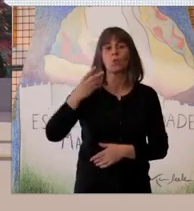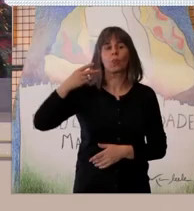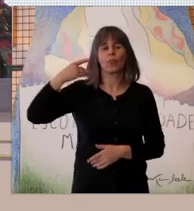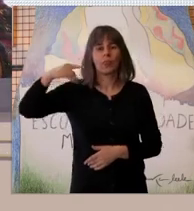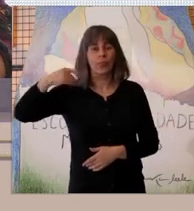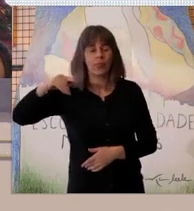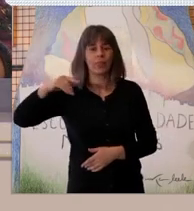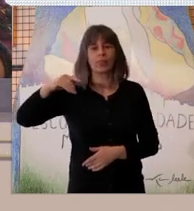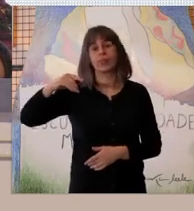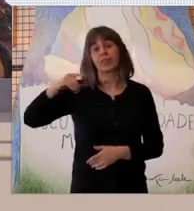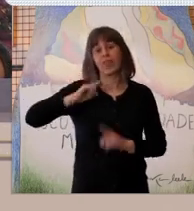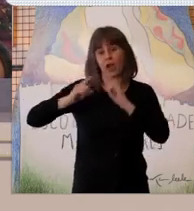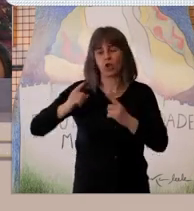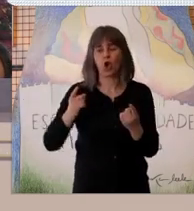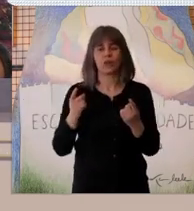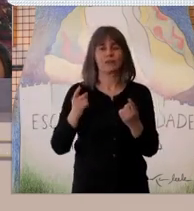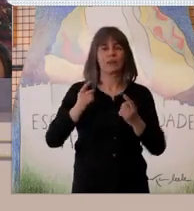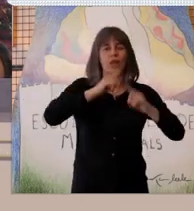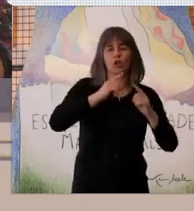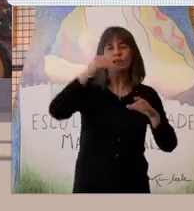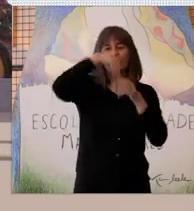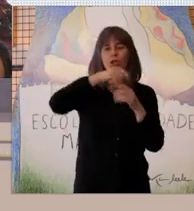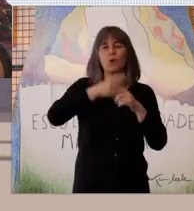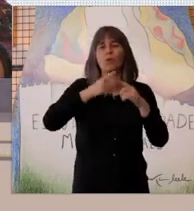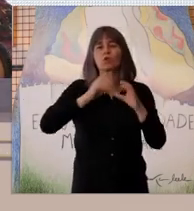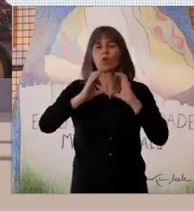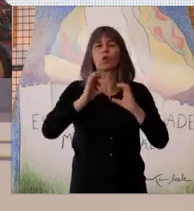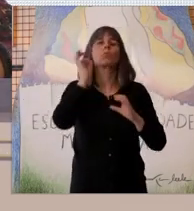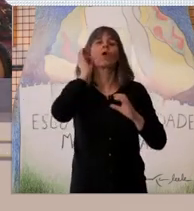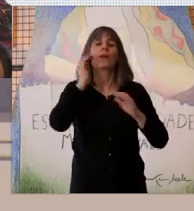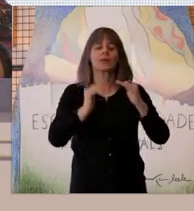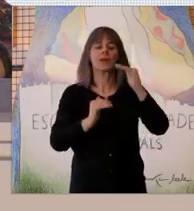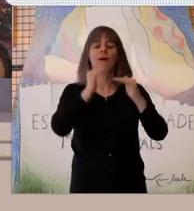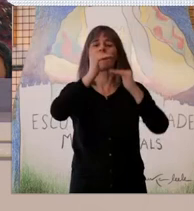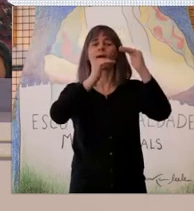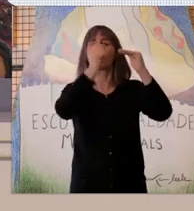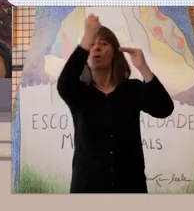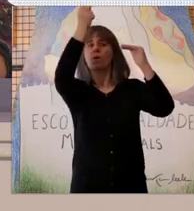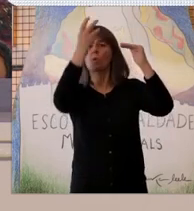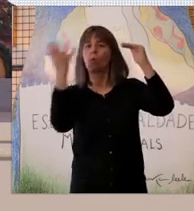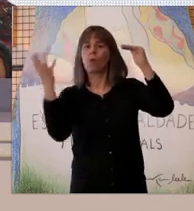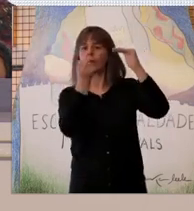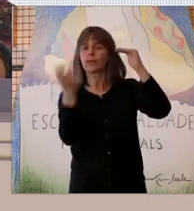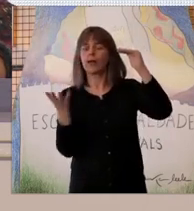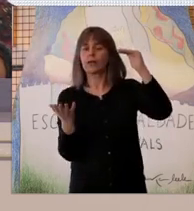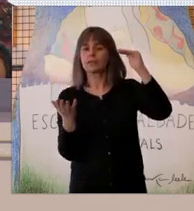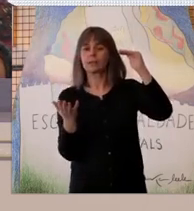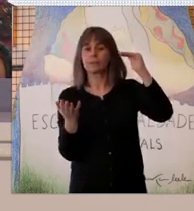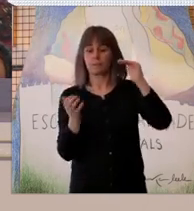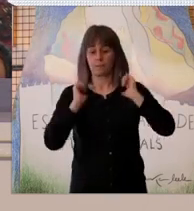directores hay en los medios de comunicación tal y como van los años tú pasas de ser la becaria